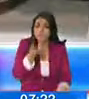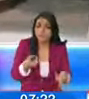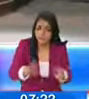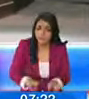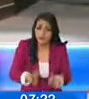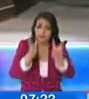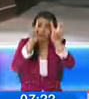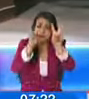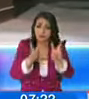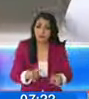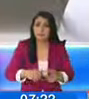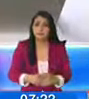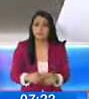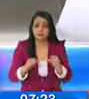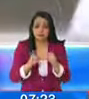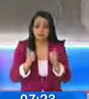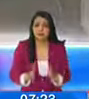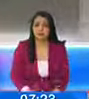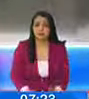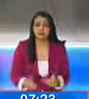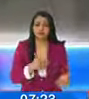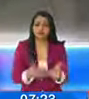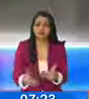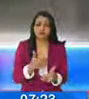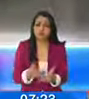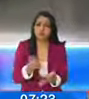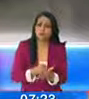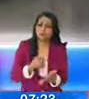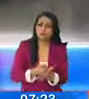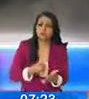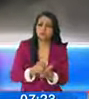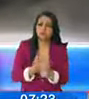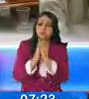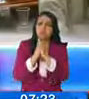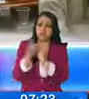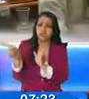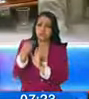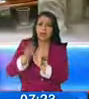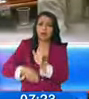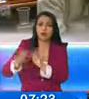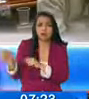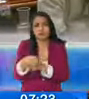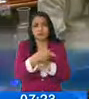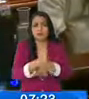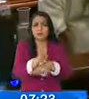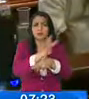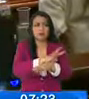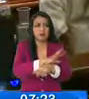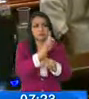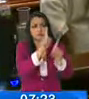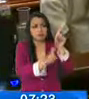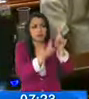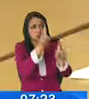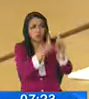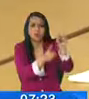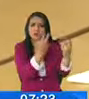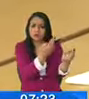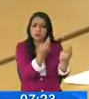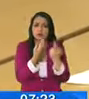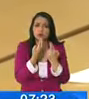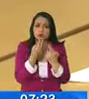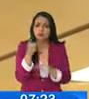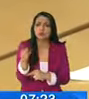La legisladora Galarza afirma que continuará exigiendo la presencia del procurador en la Asamblea para que responda ante estas inquietudes en torno a la